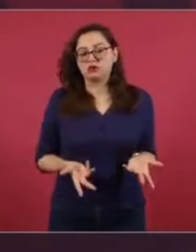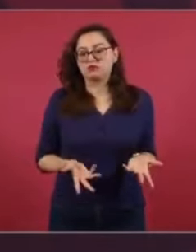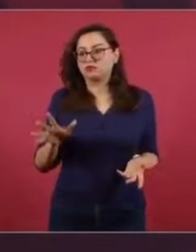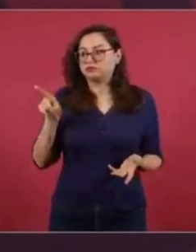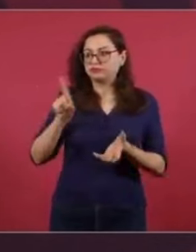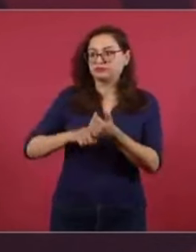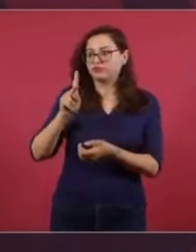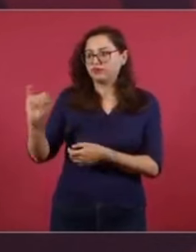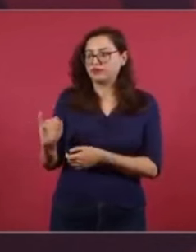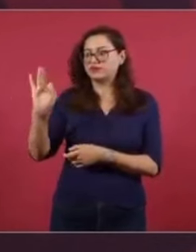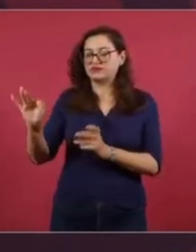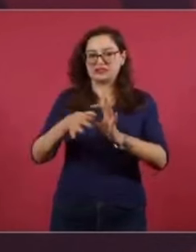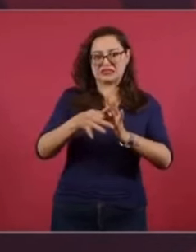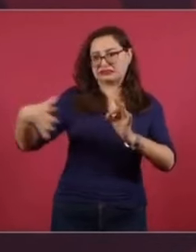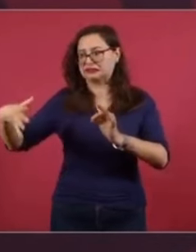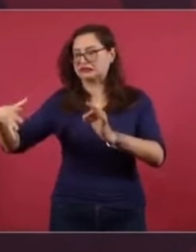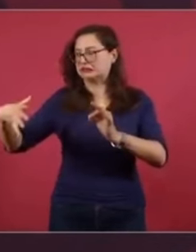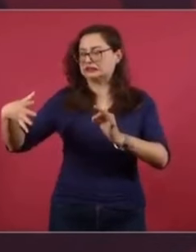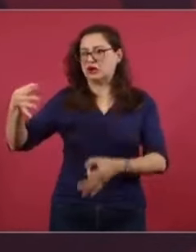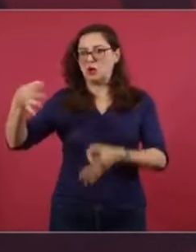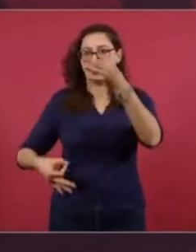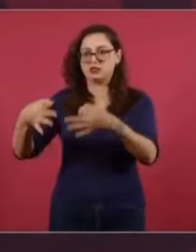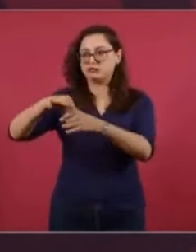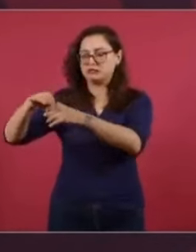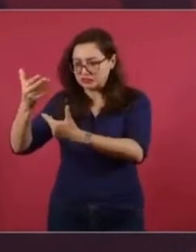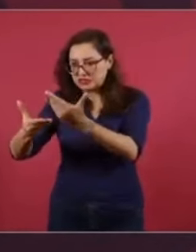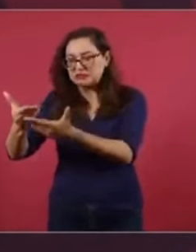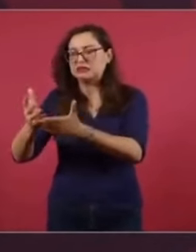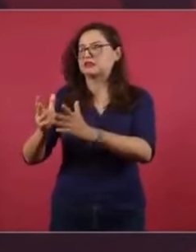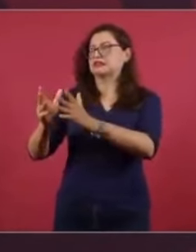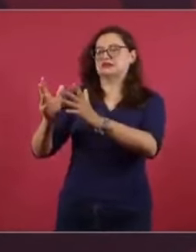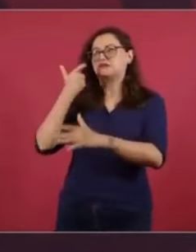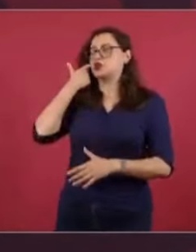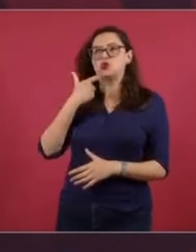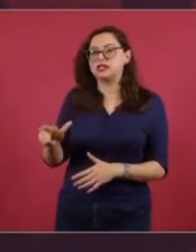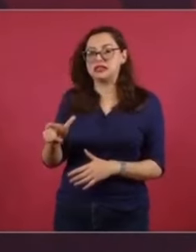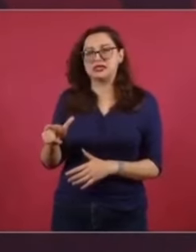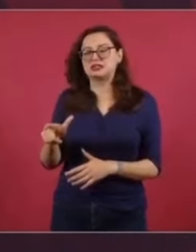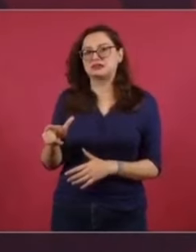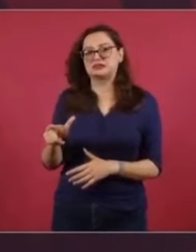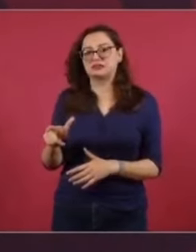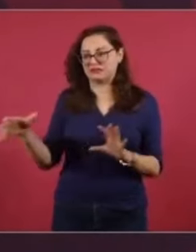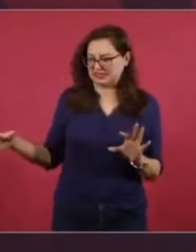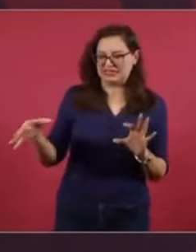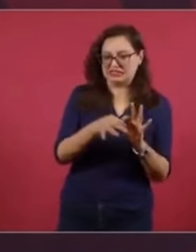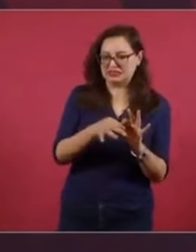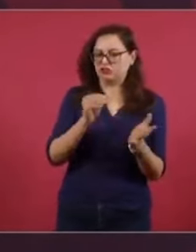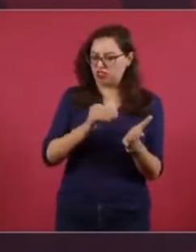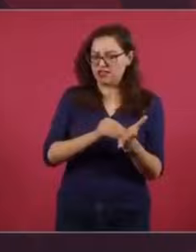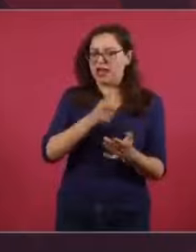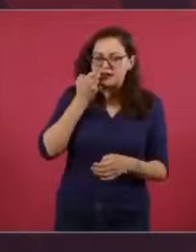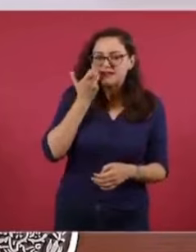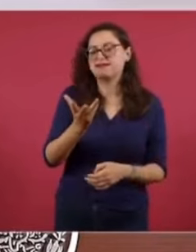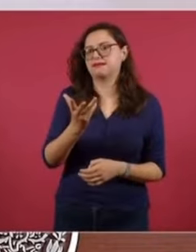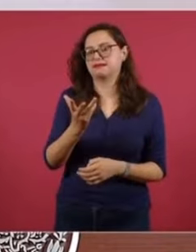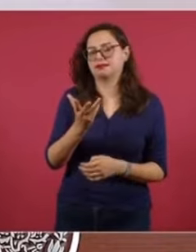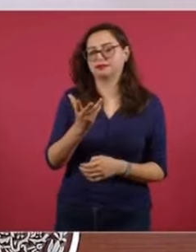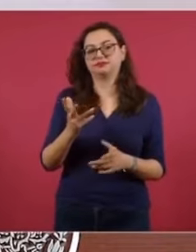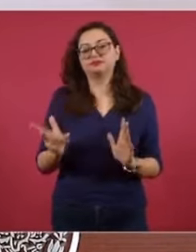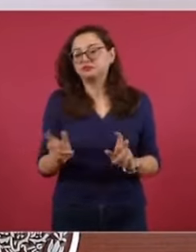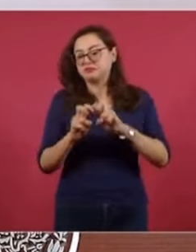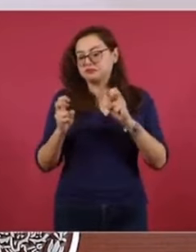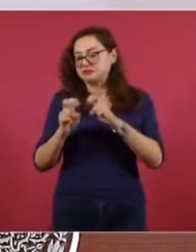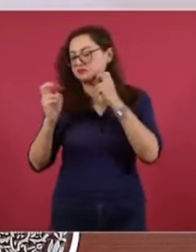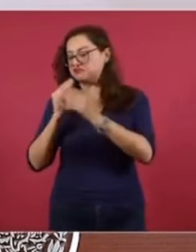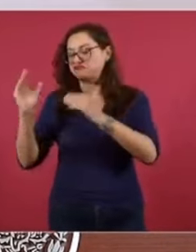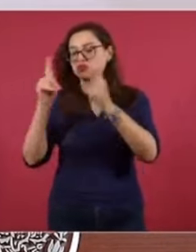jueces estén al servicio del pueblo. Quieren que los jueces, llámense